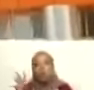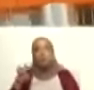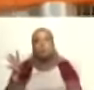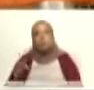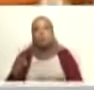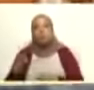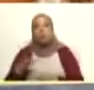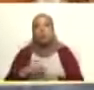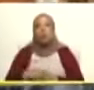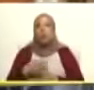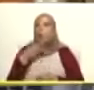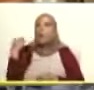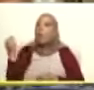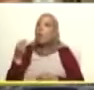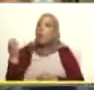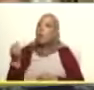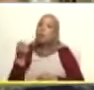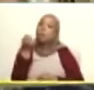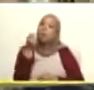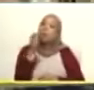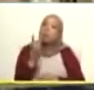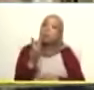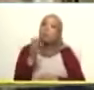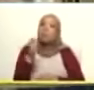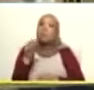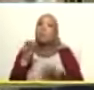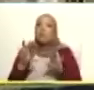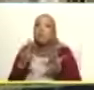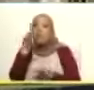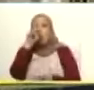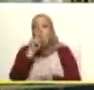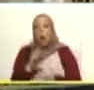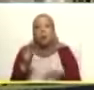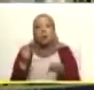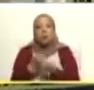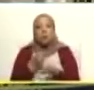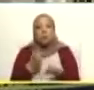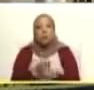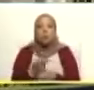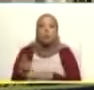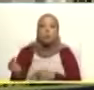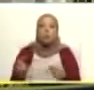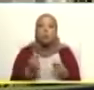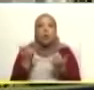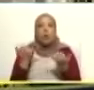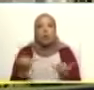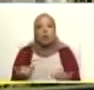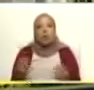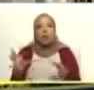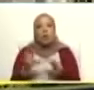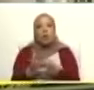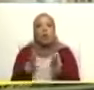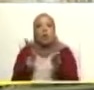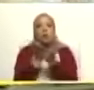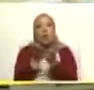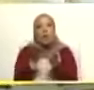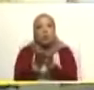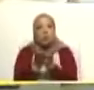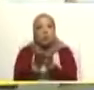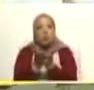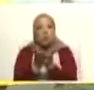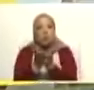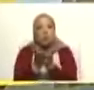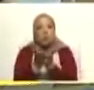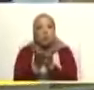simulacro. Jóvenes entre 12 y 18 años están participando del referendo acá en sus unidades educativas. Yo